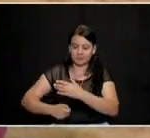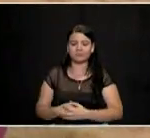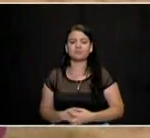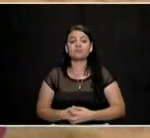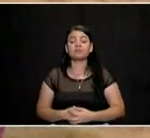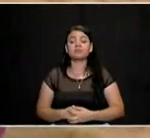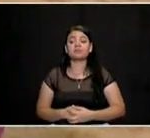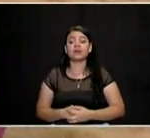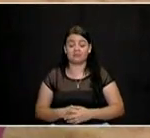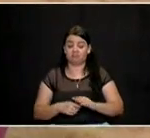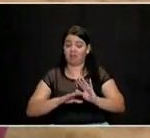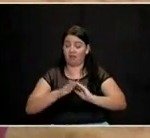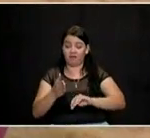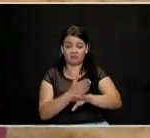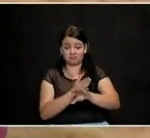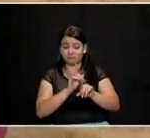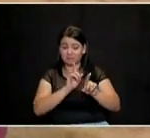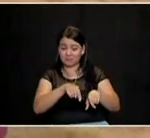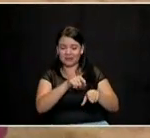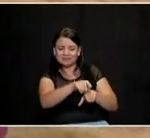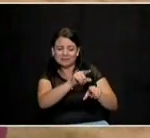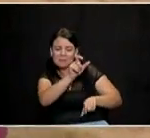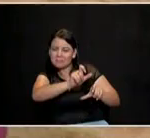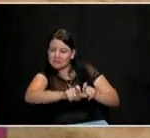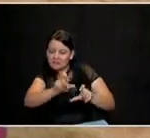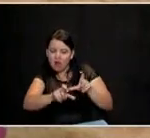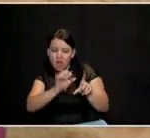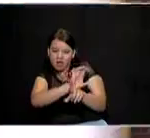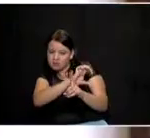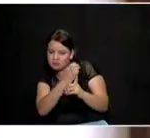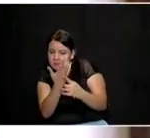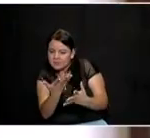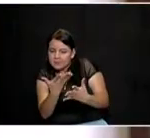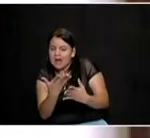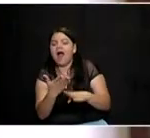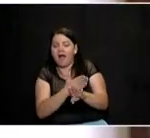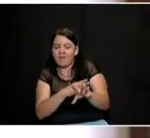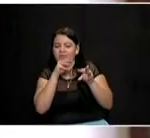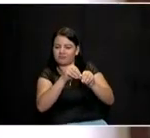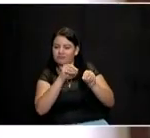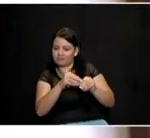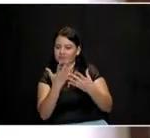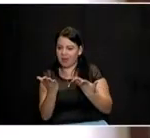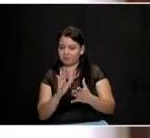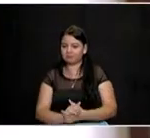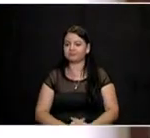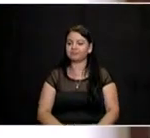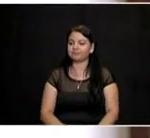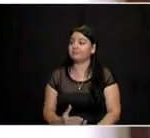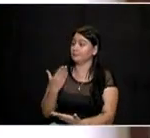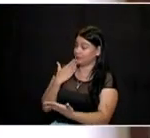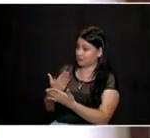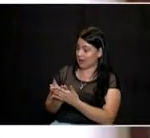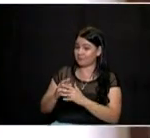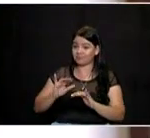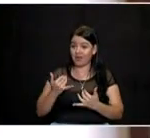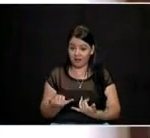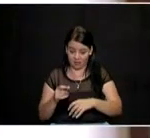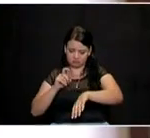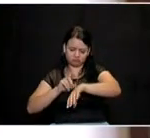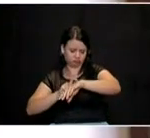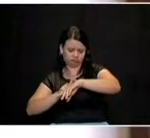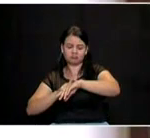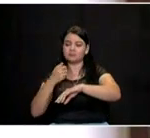cultura acción a través de la información crear un ambiente sano para los candidato muchísimas gracias son las 10 35